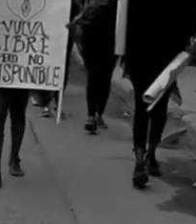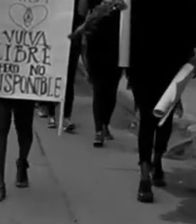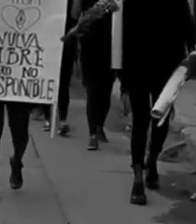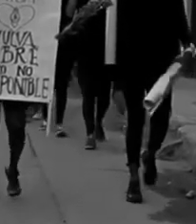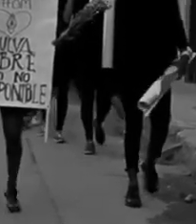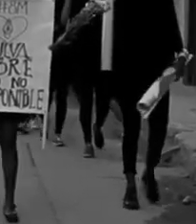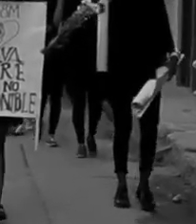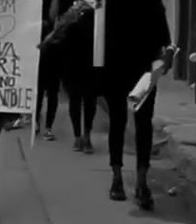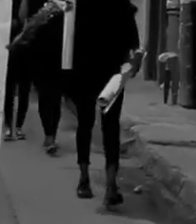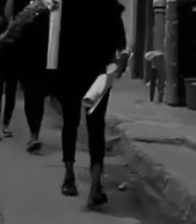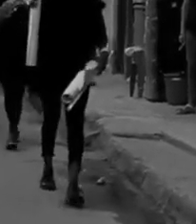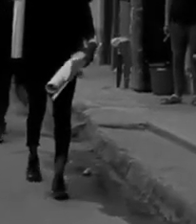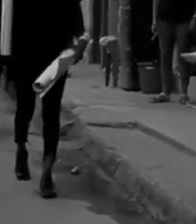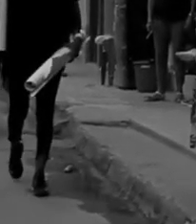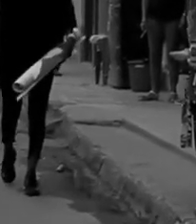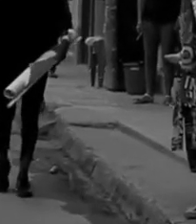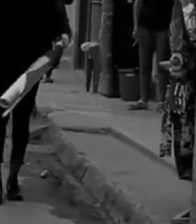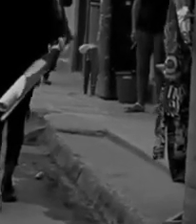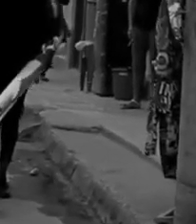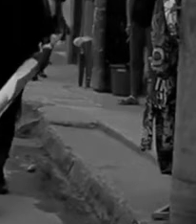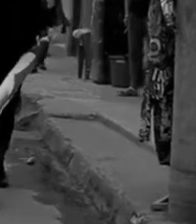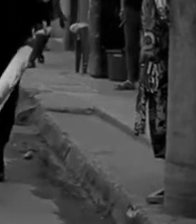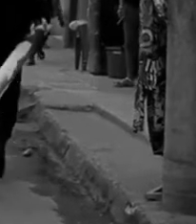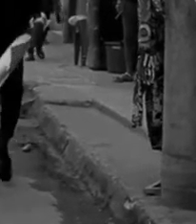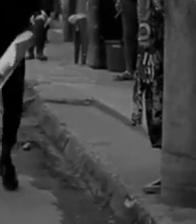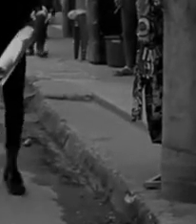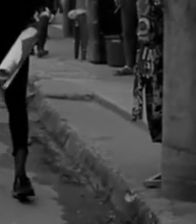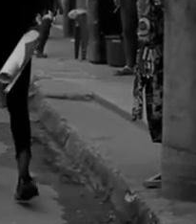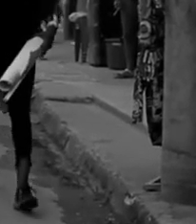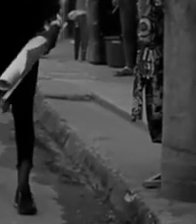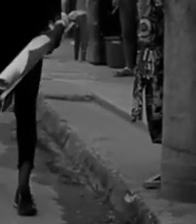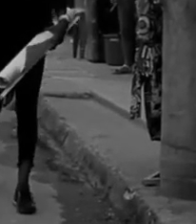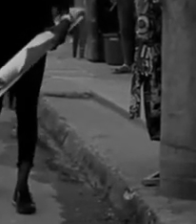Tres días antes de morirme,